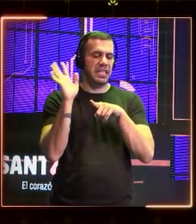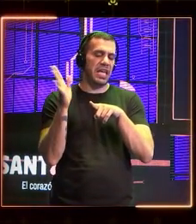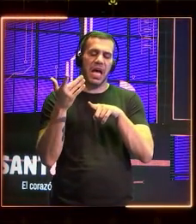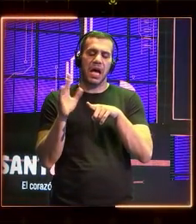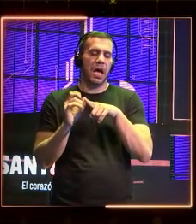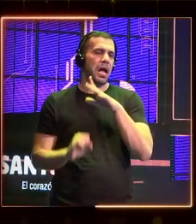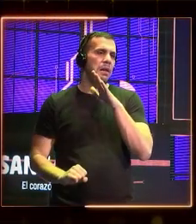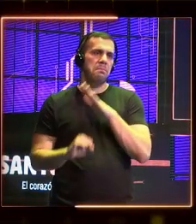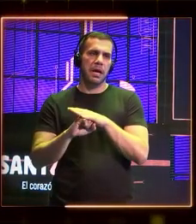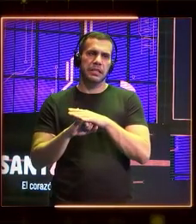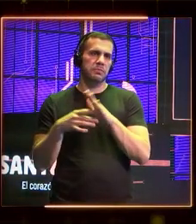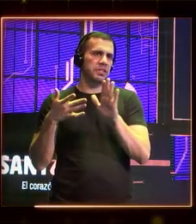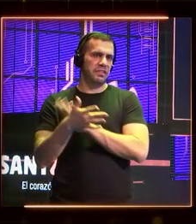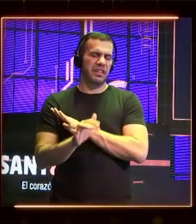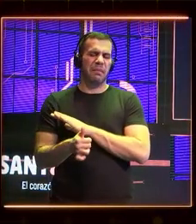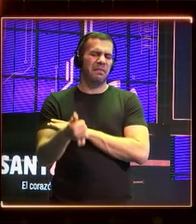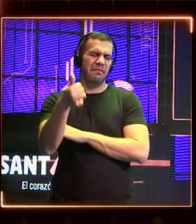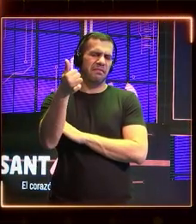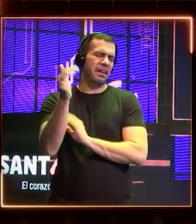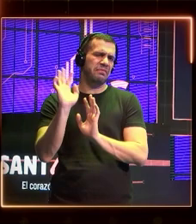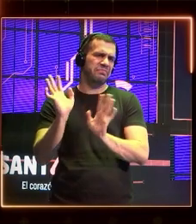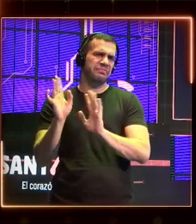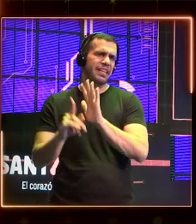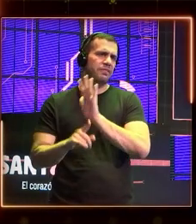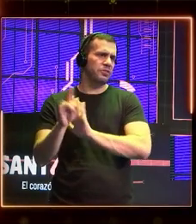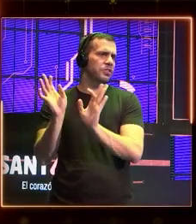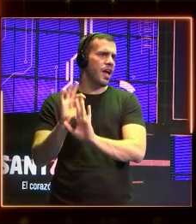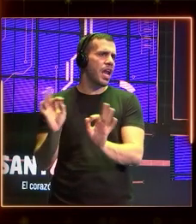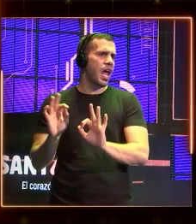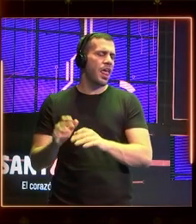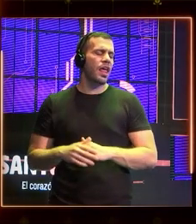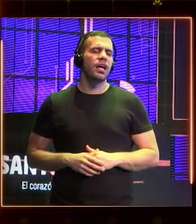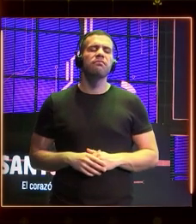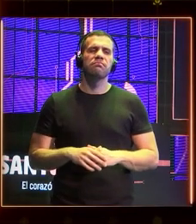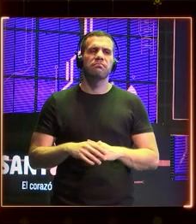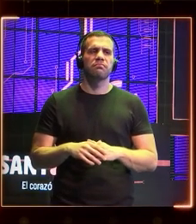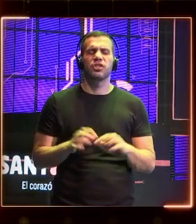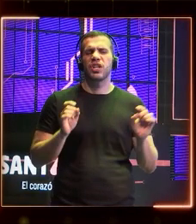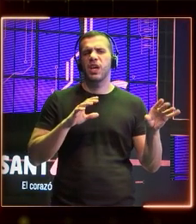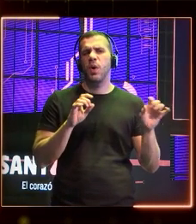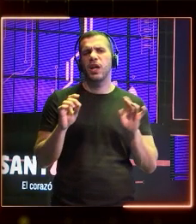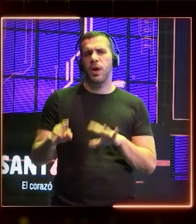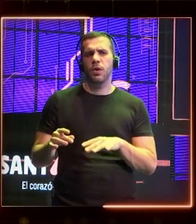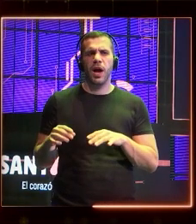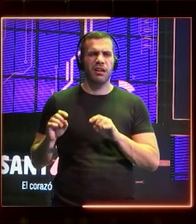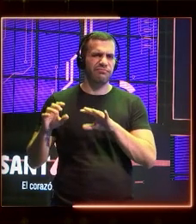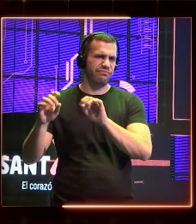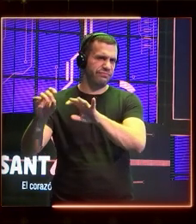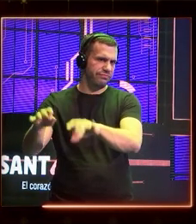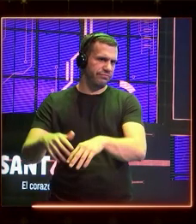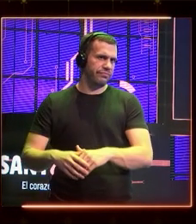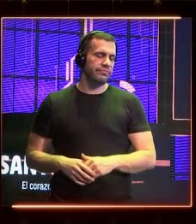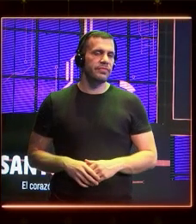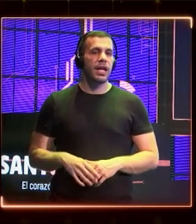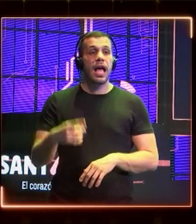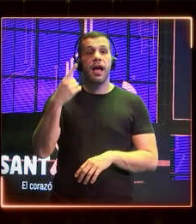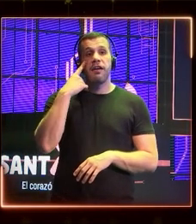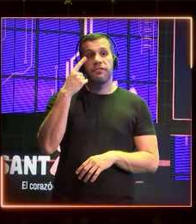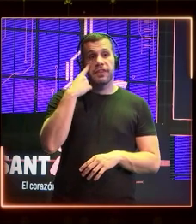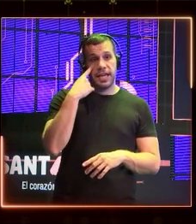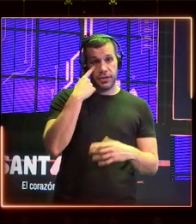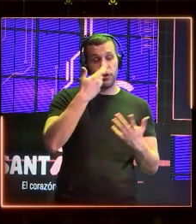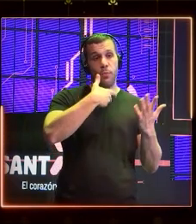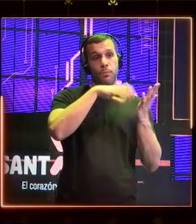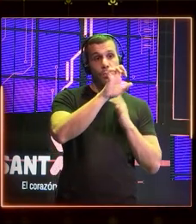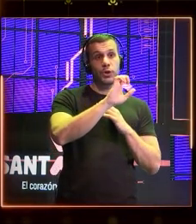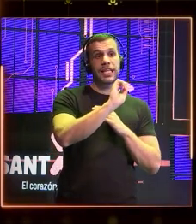evoluciona mucho el Smartphone hacia nada No todos los móviles cada año y más características pero son como muy iguales fijaos la diferencia entre el primer post de Apple